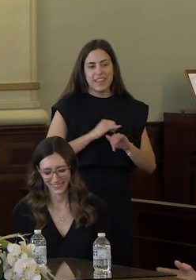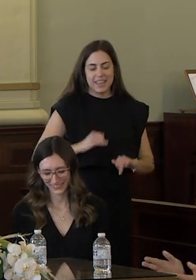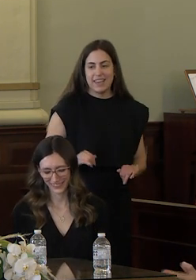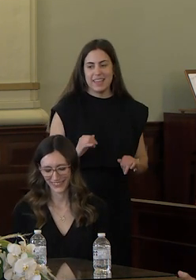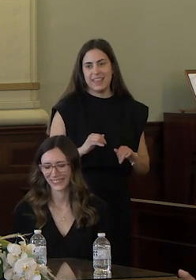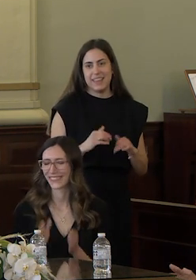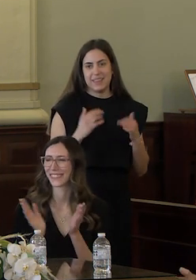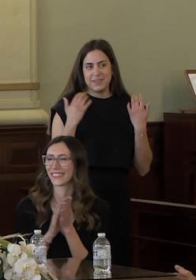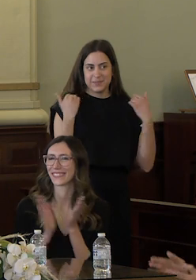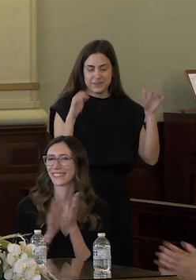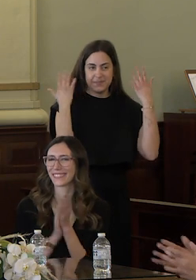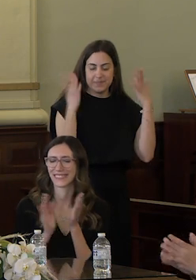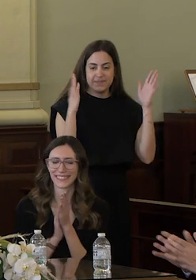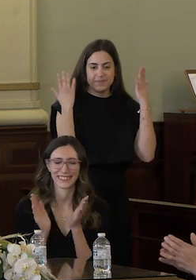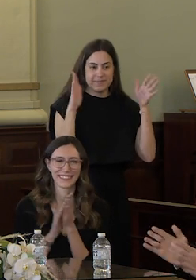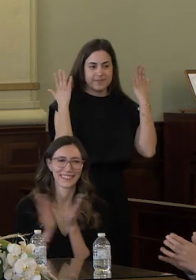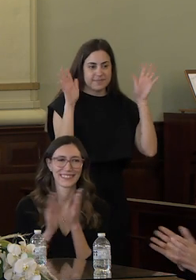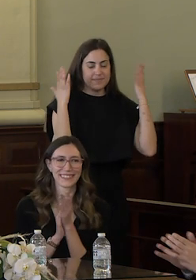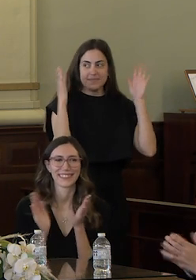cumpleaños feliz. ¡Venga,